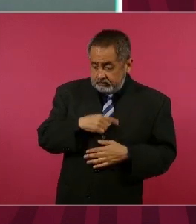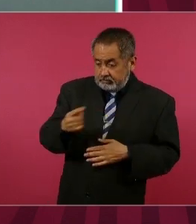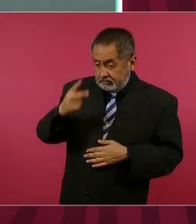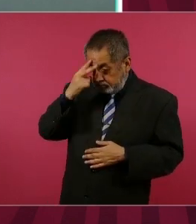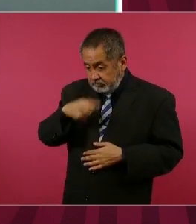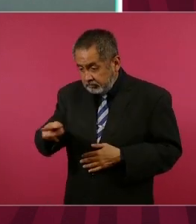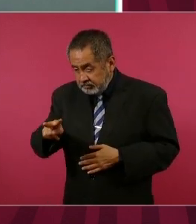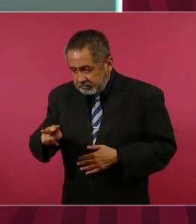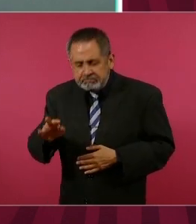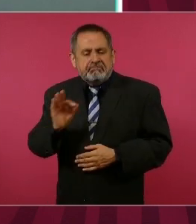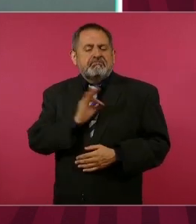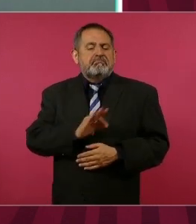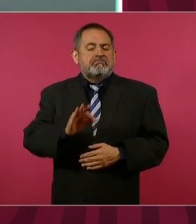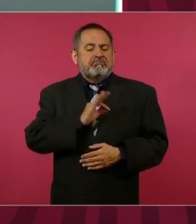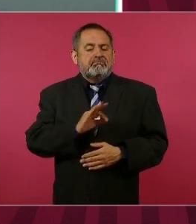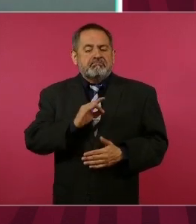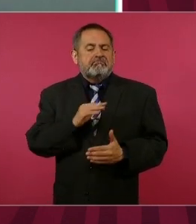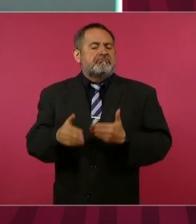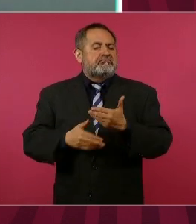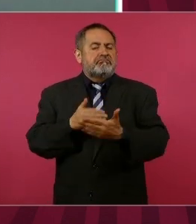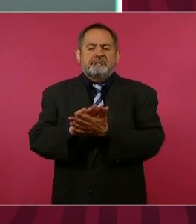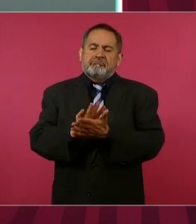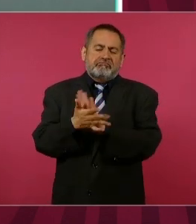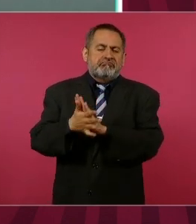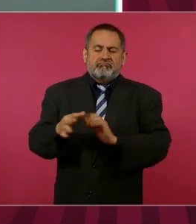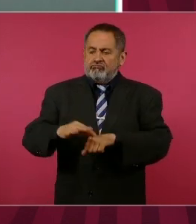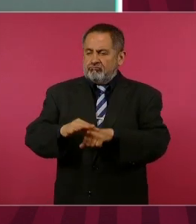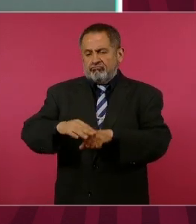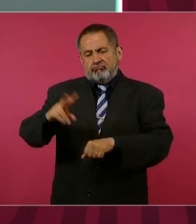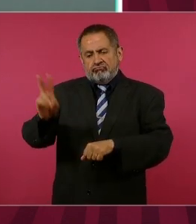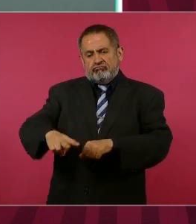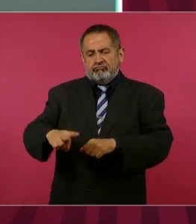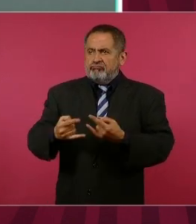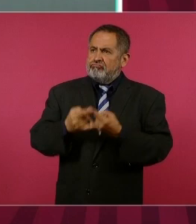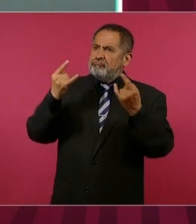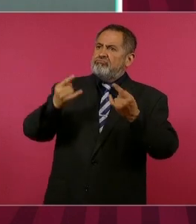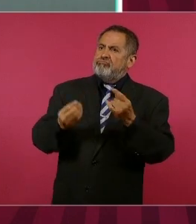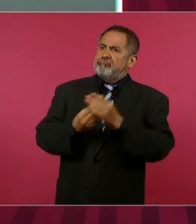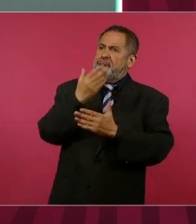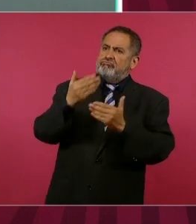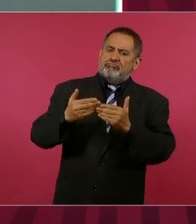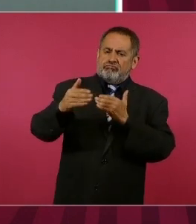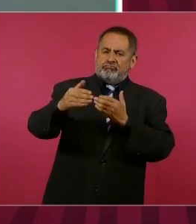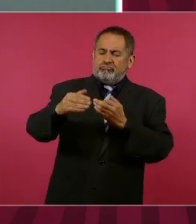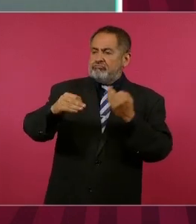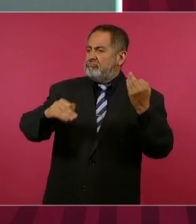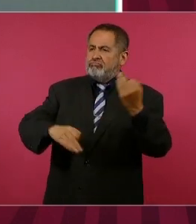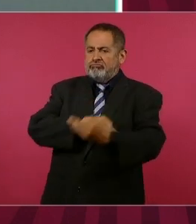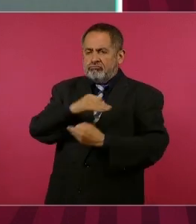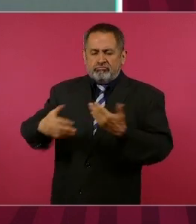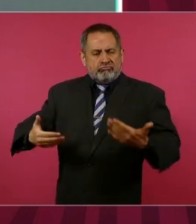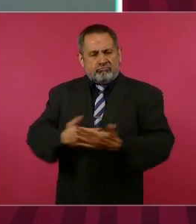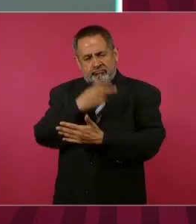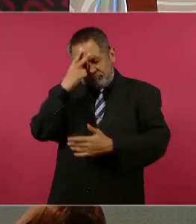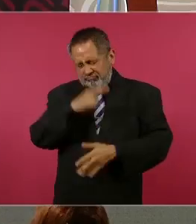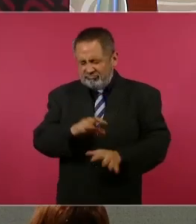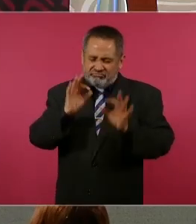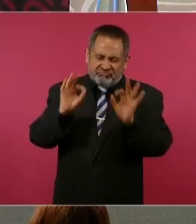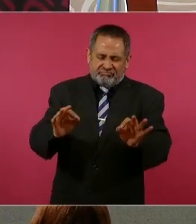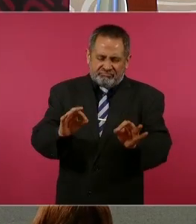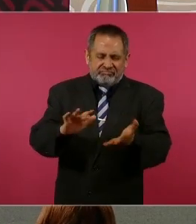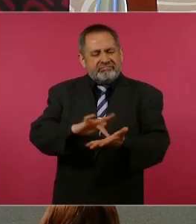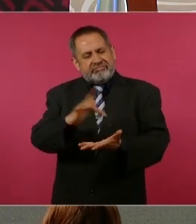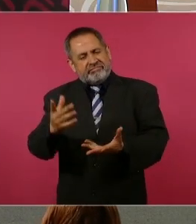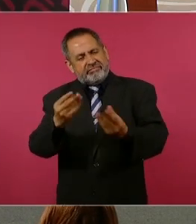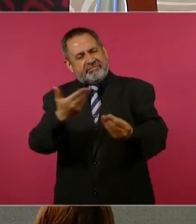hecho posible hacer realidad esta nueva historia para todos los mexicanos. Muchas gracias